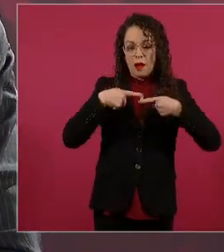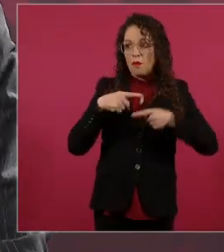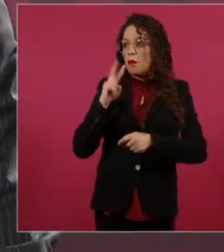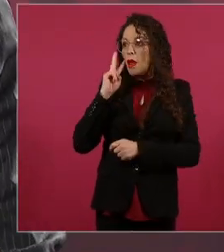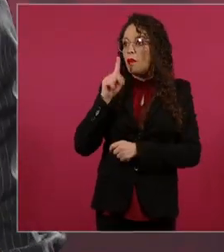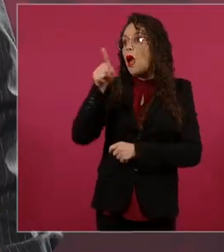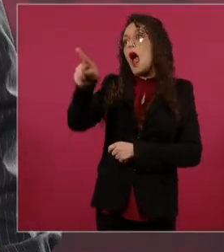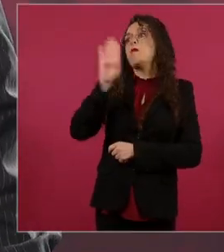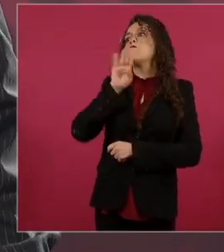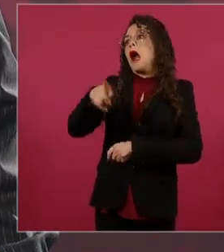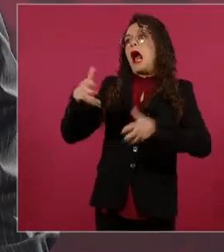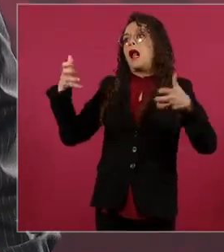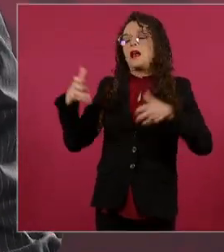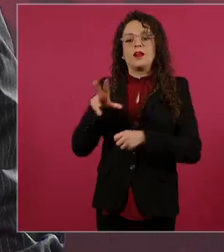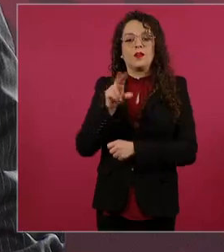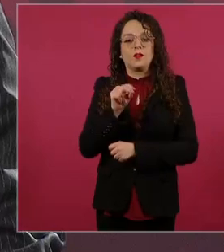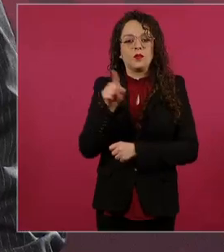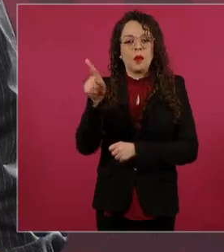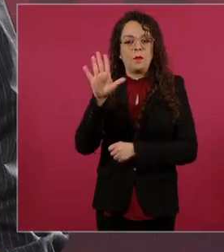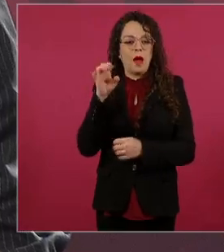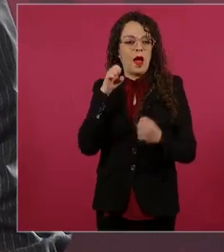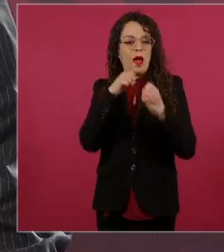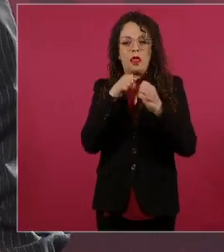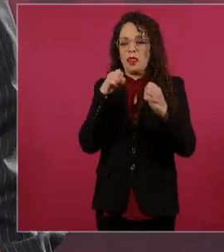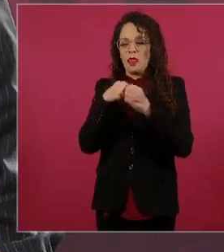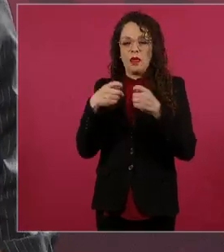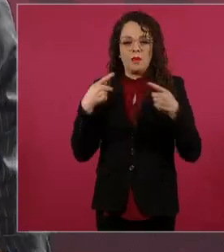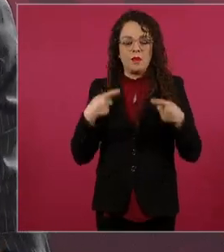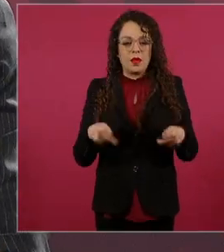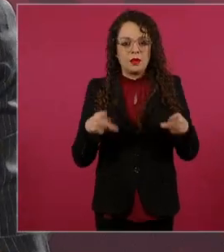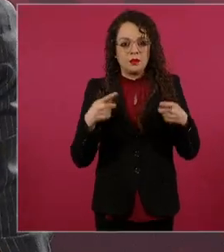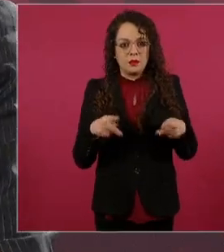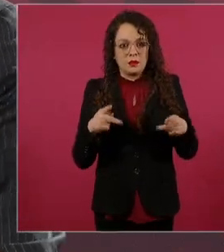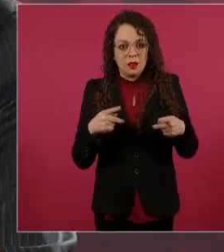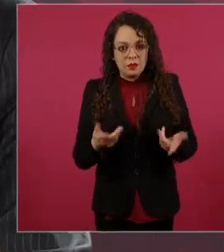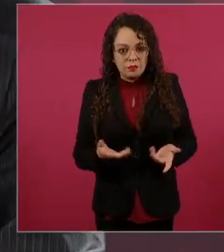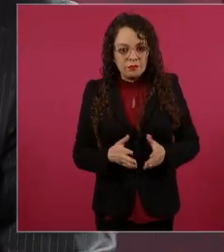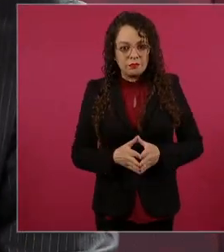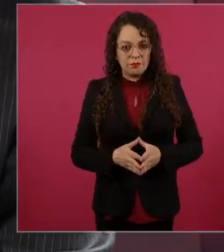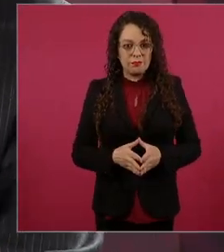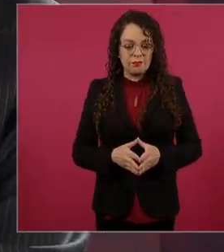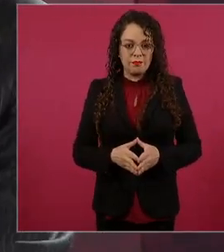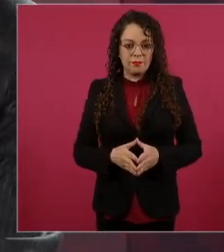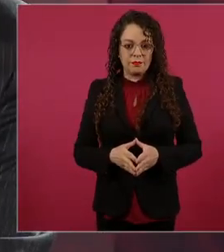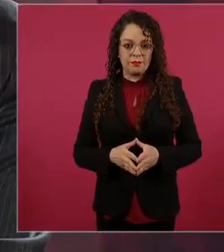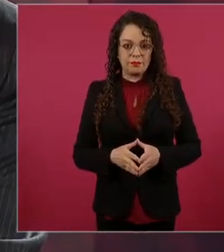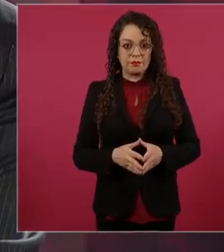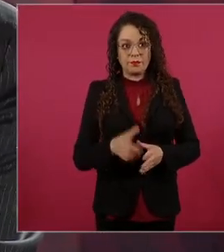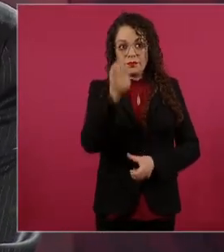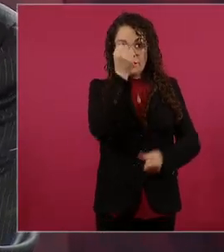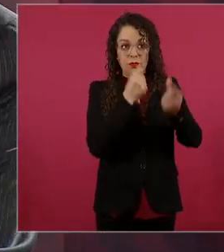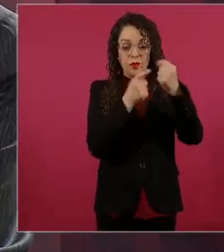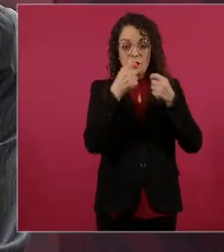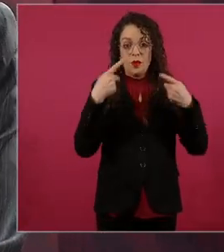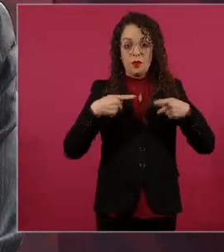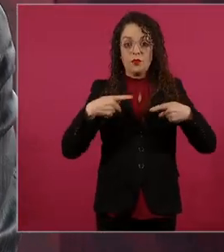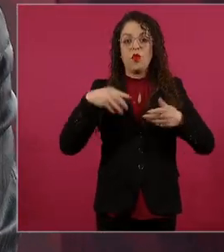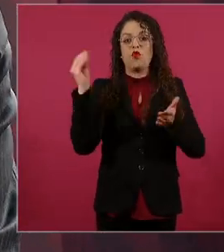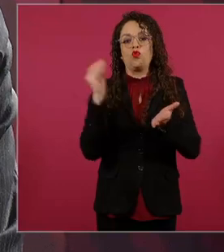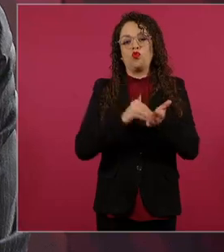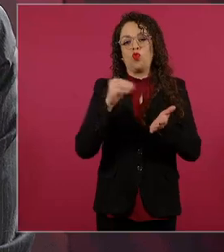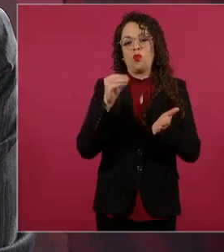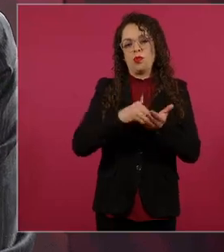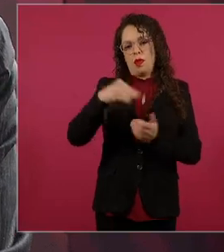porque engaña muchísimo hay gente que todavía piensa que era un gran